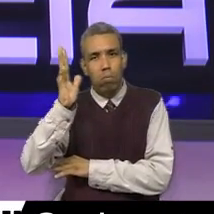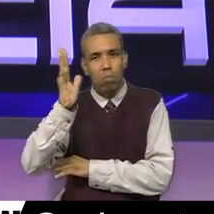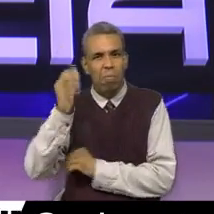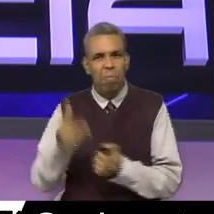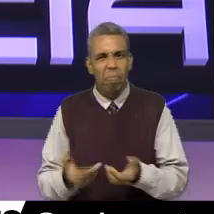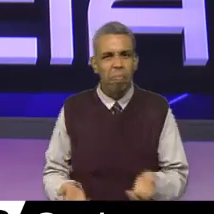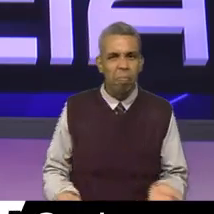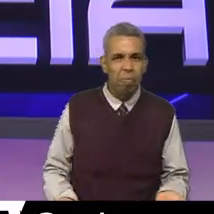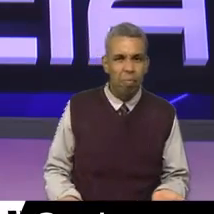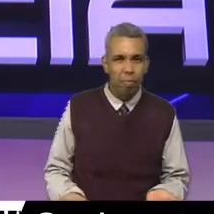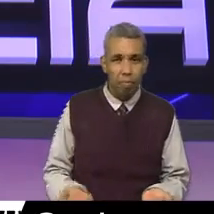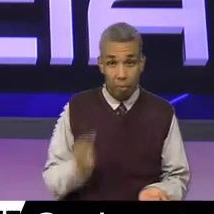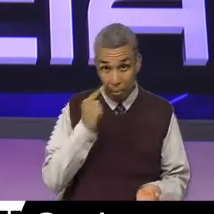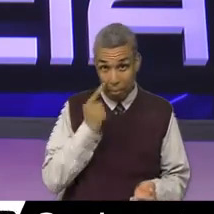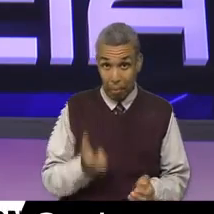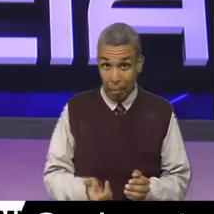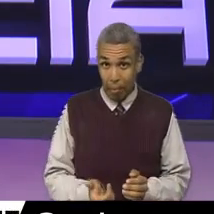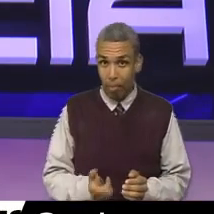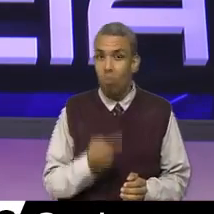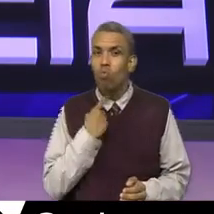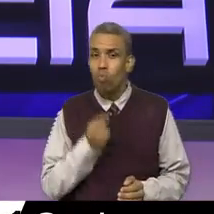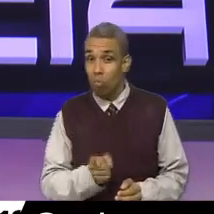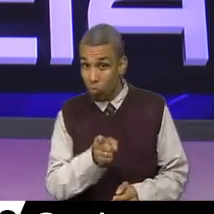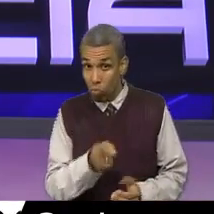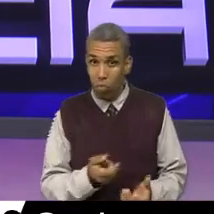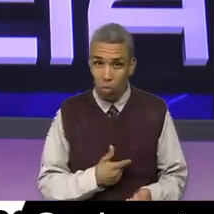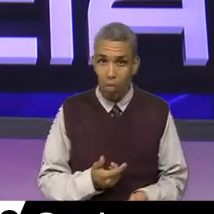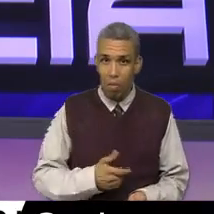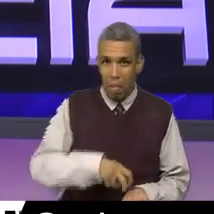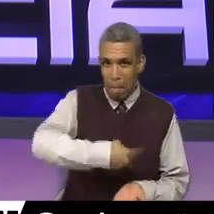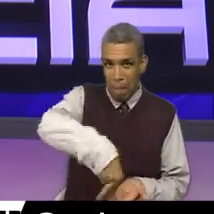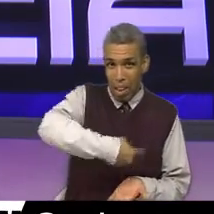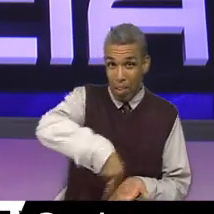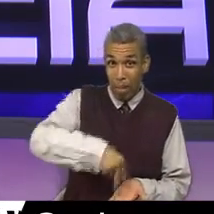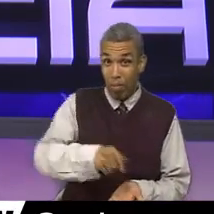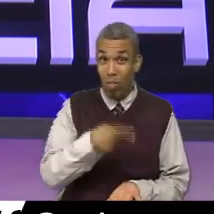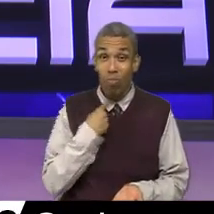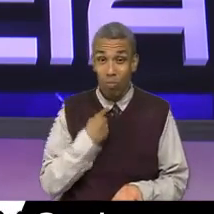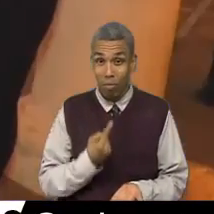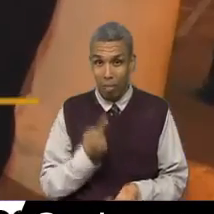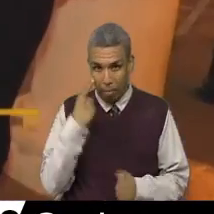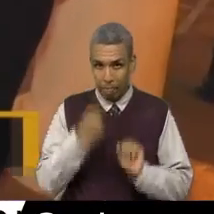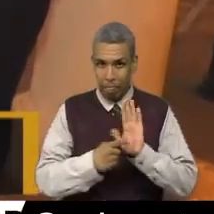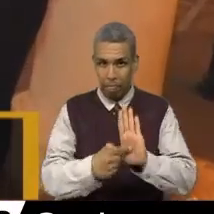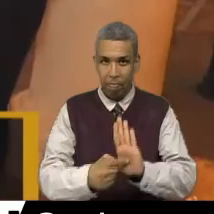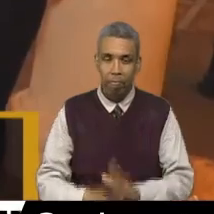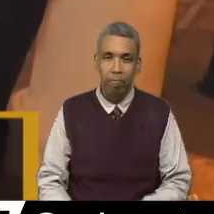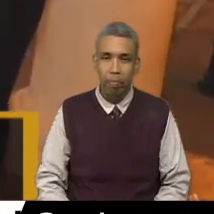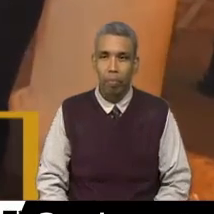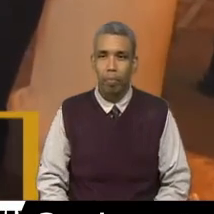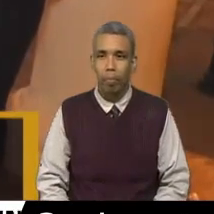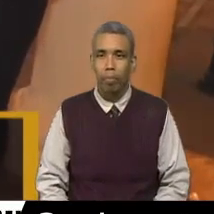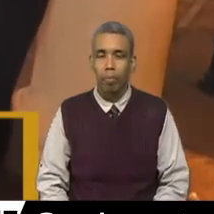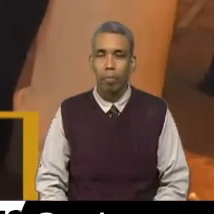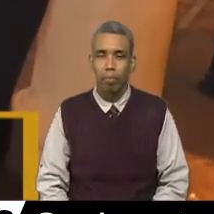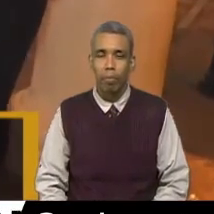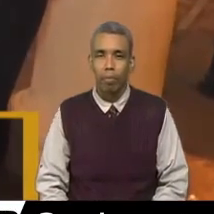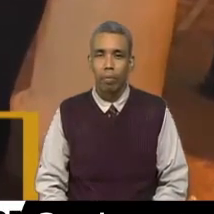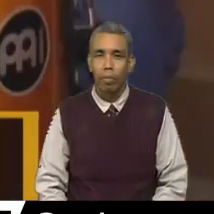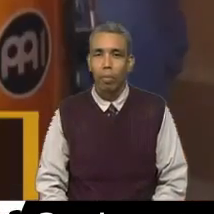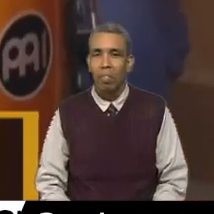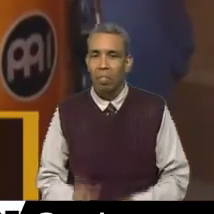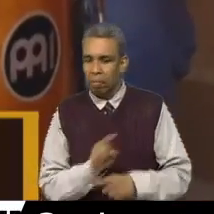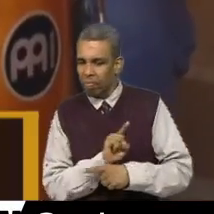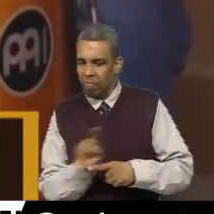Barrio, una excusa para que los amantes de la música salsa se encuentren. Salsa al Barrio tiene prevista para esta semana una